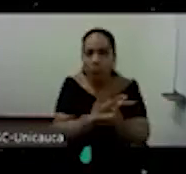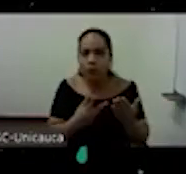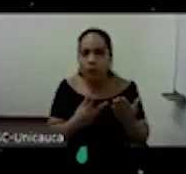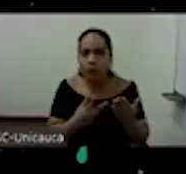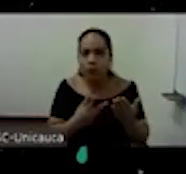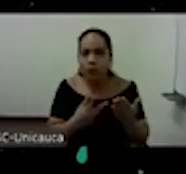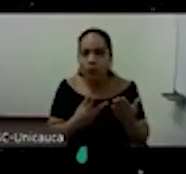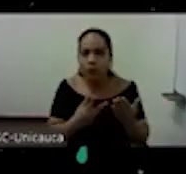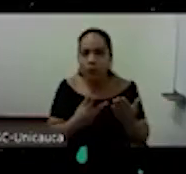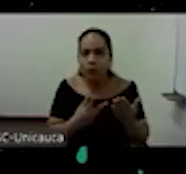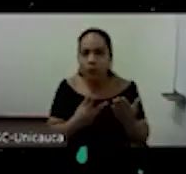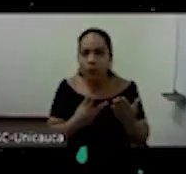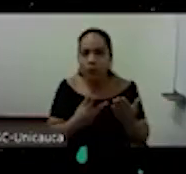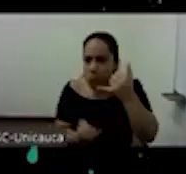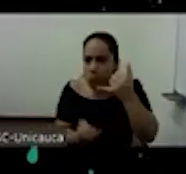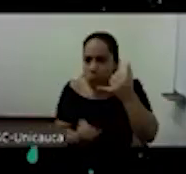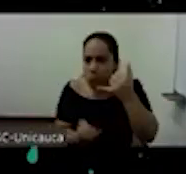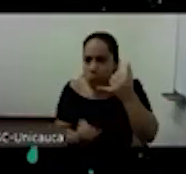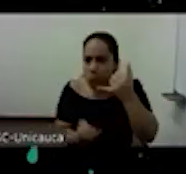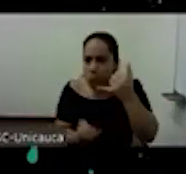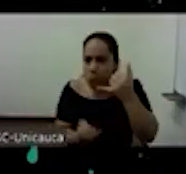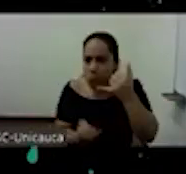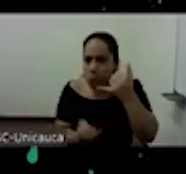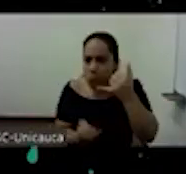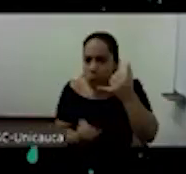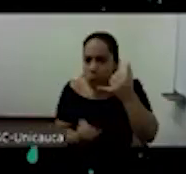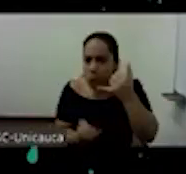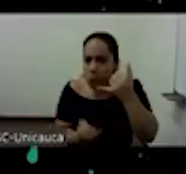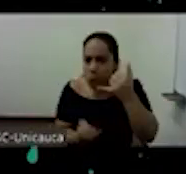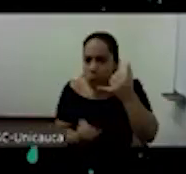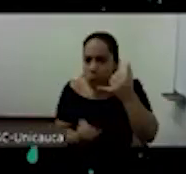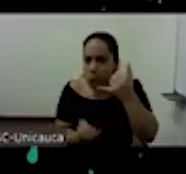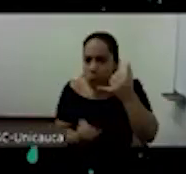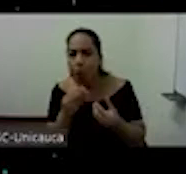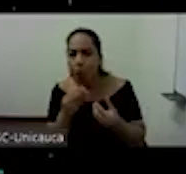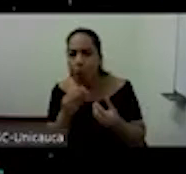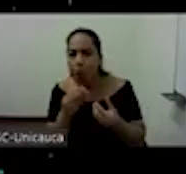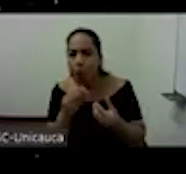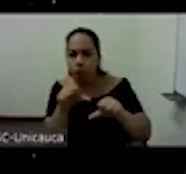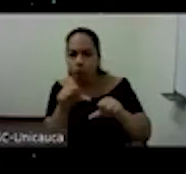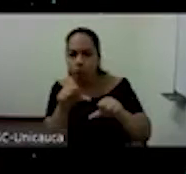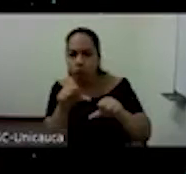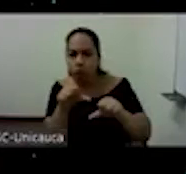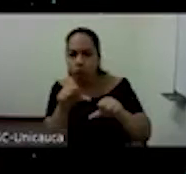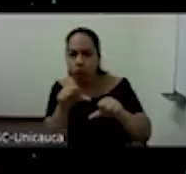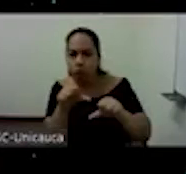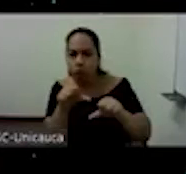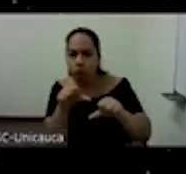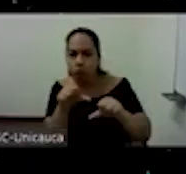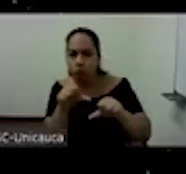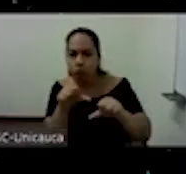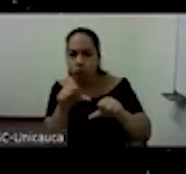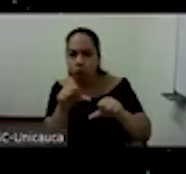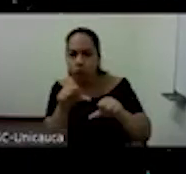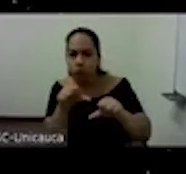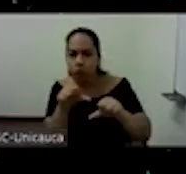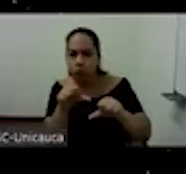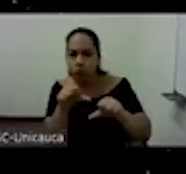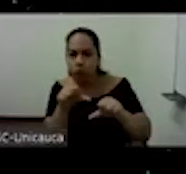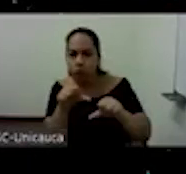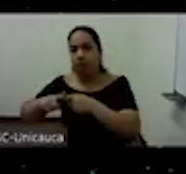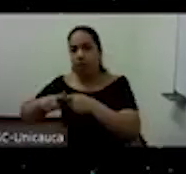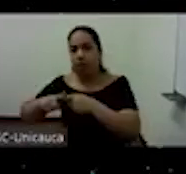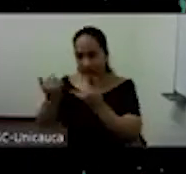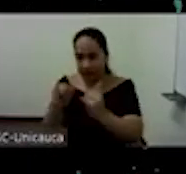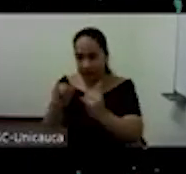primas, siguiendo con el hilado, con el teñido de las lanas, hasta llegar a la etapa final, que es el tejido. En